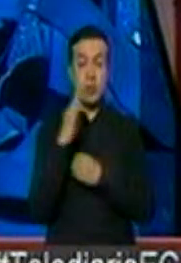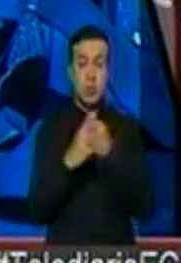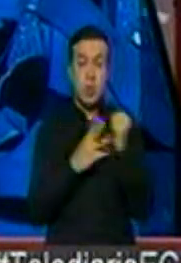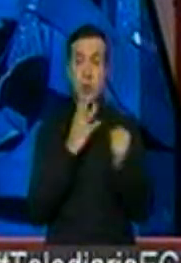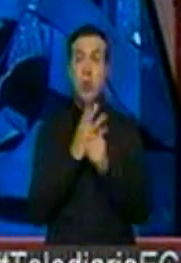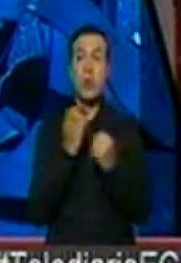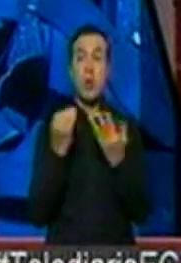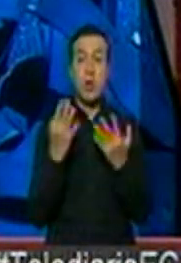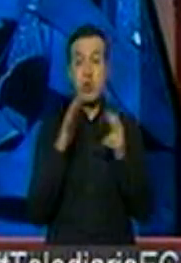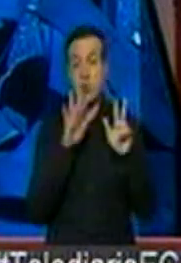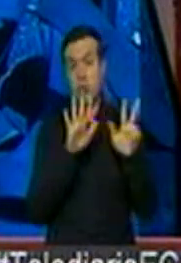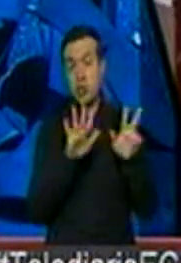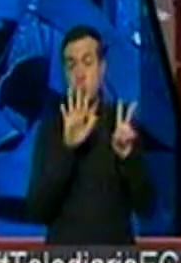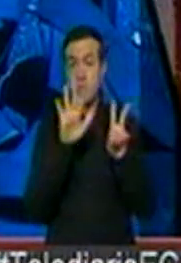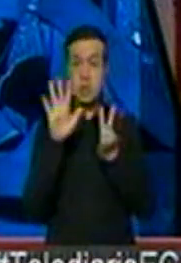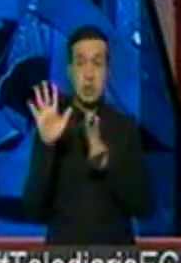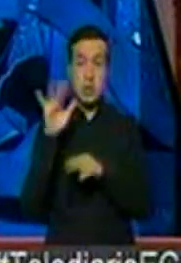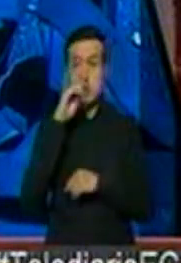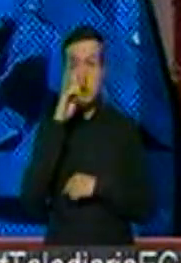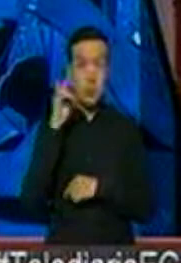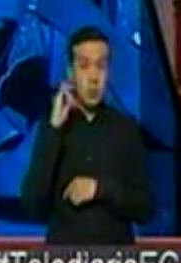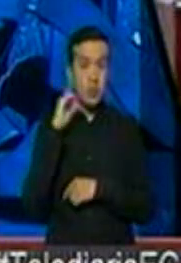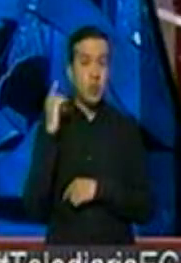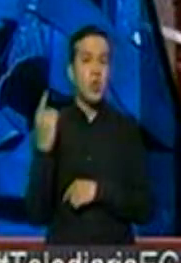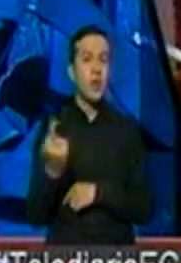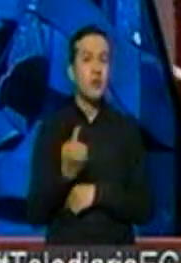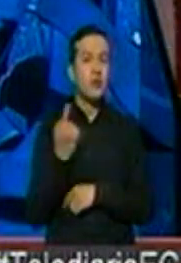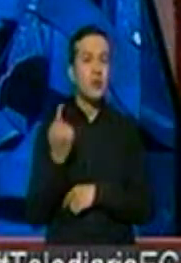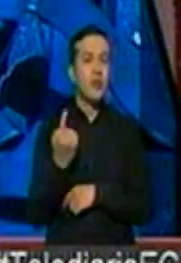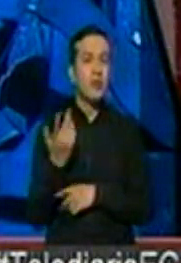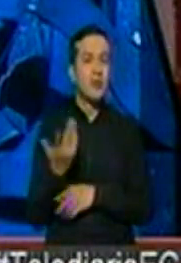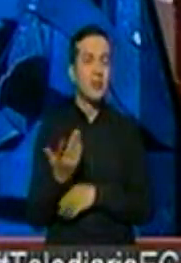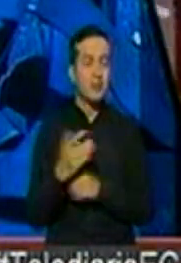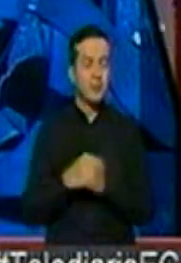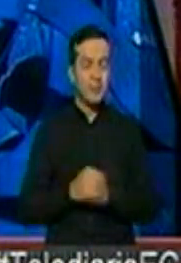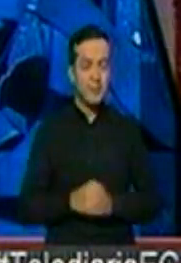877 menores quedaron en la orfandad. Santiago Tello, Medios Públicos.